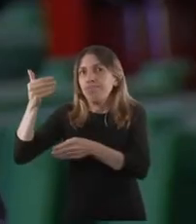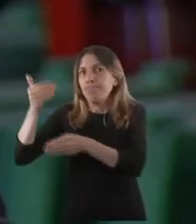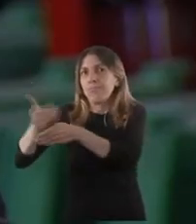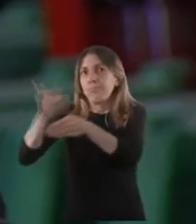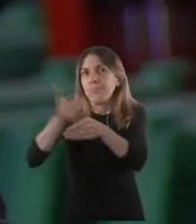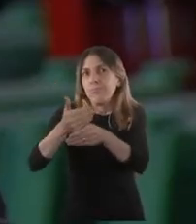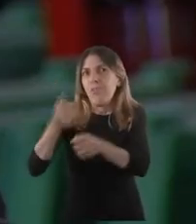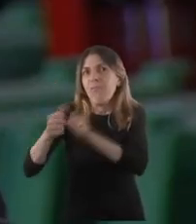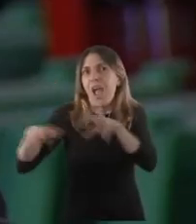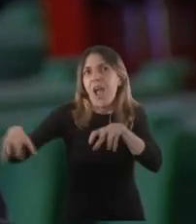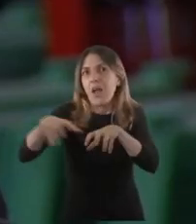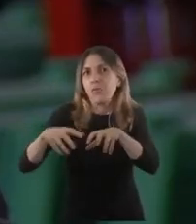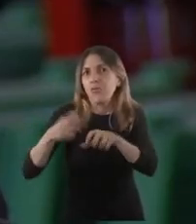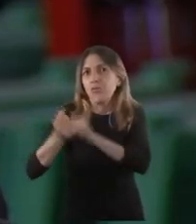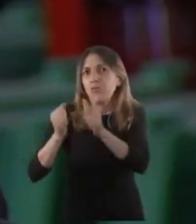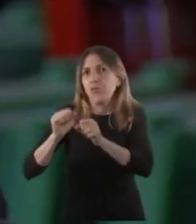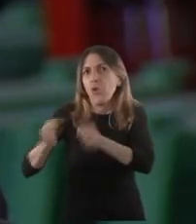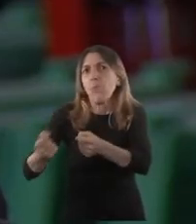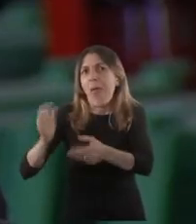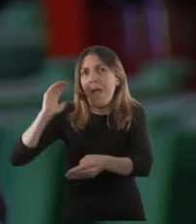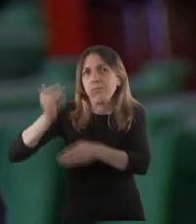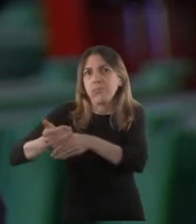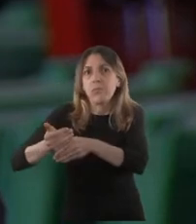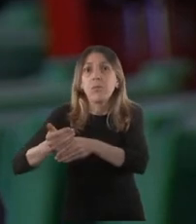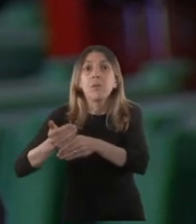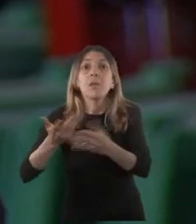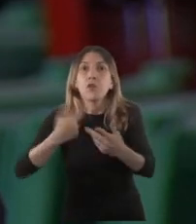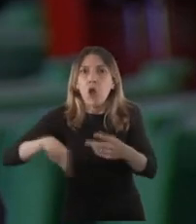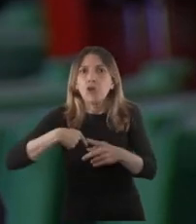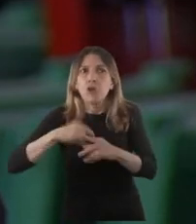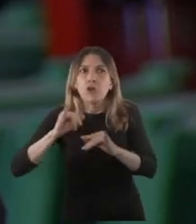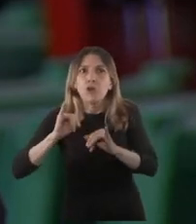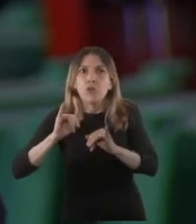como quizás no pudieron tener otros rubros,